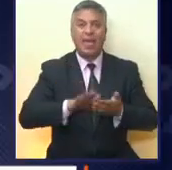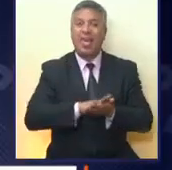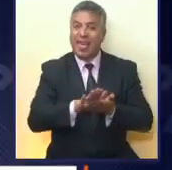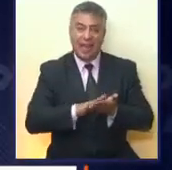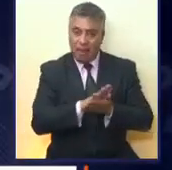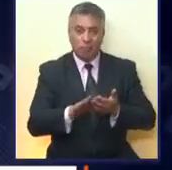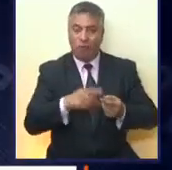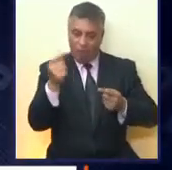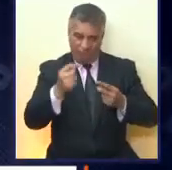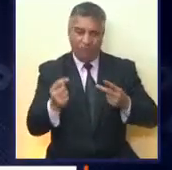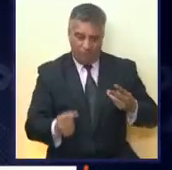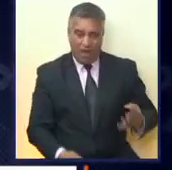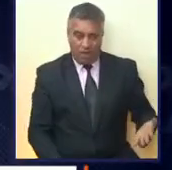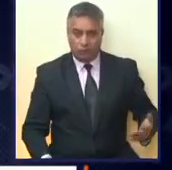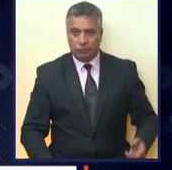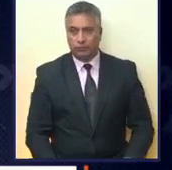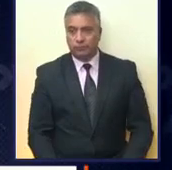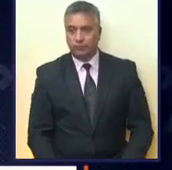varios.